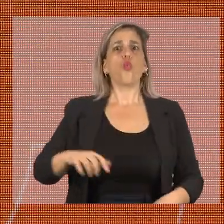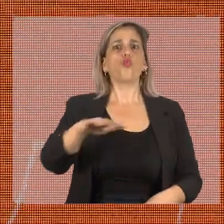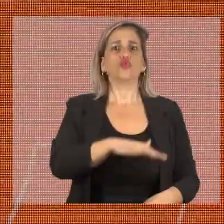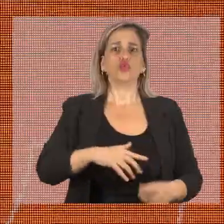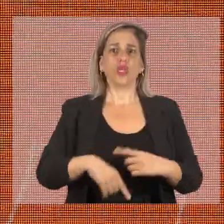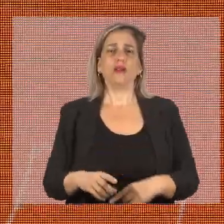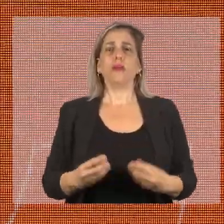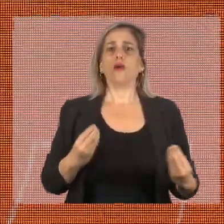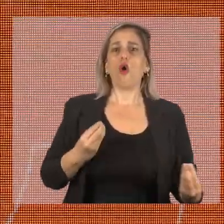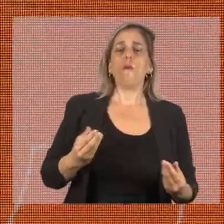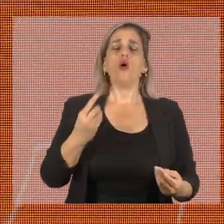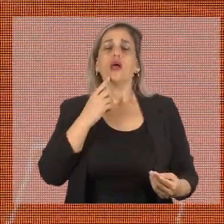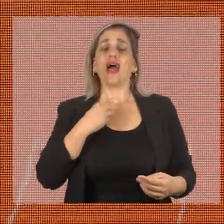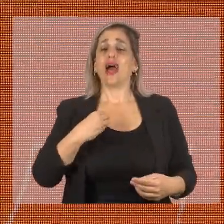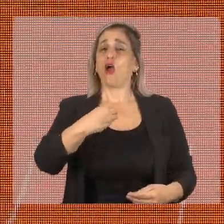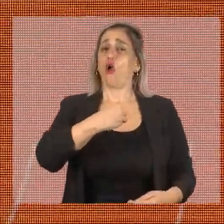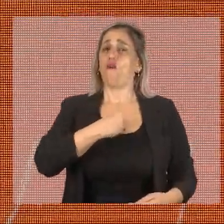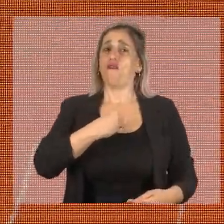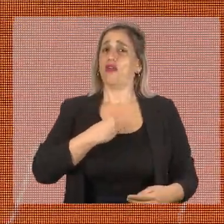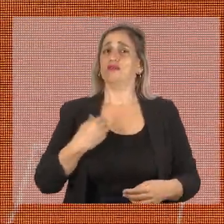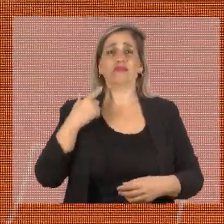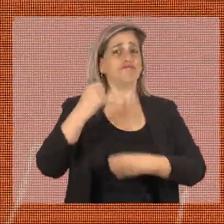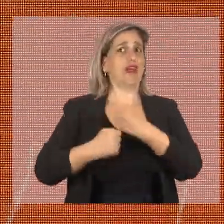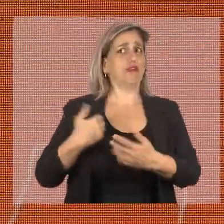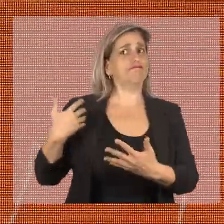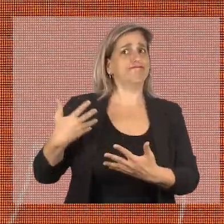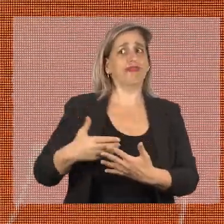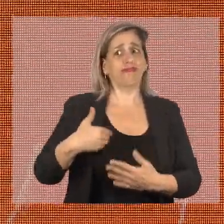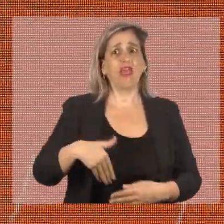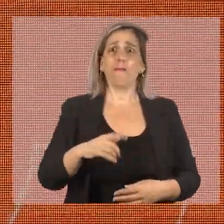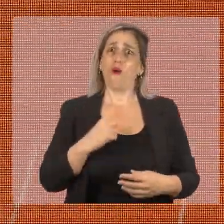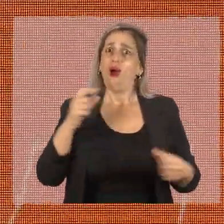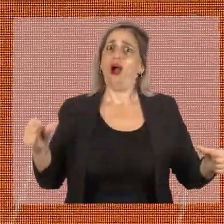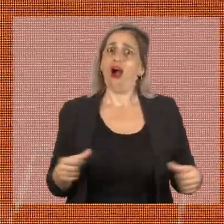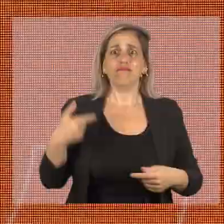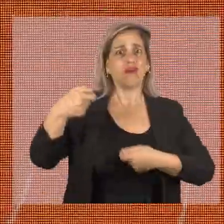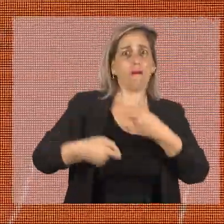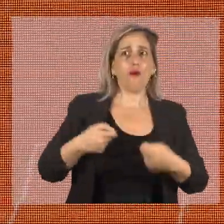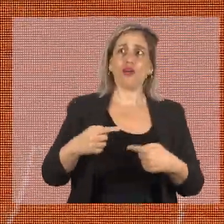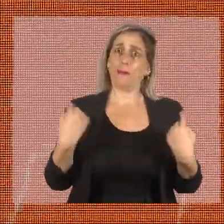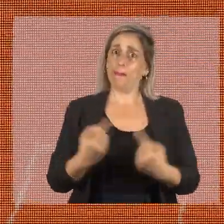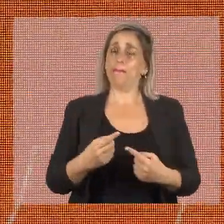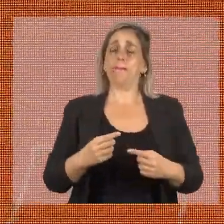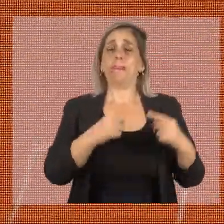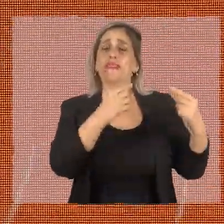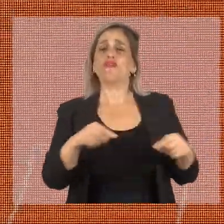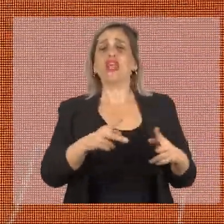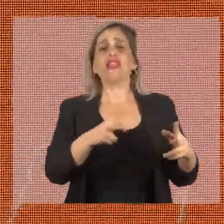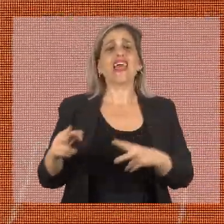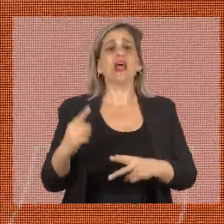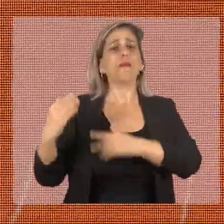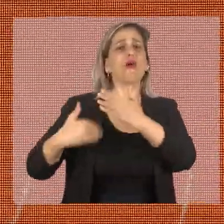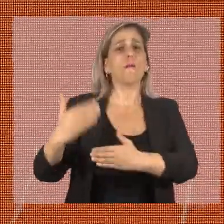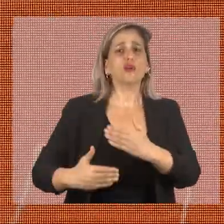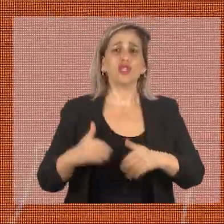La confianza claramente se construye con el tiempo. Y en nuestro caso se construye en las distintas etapas de un